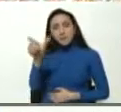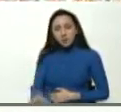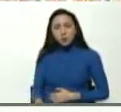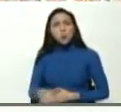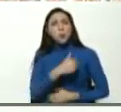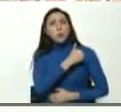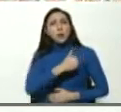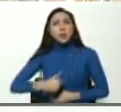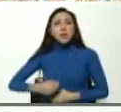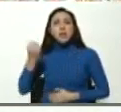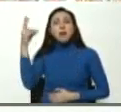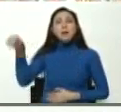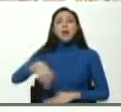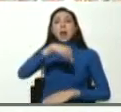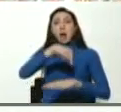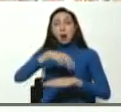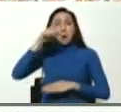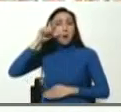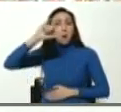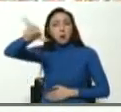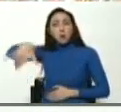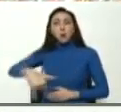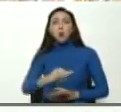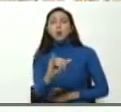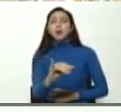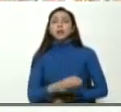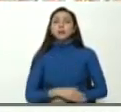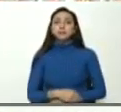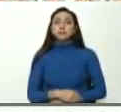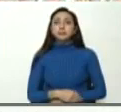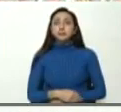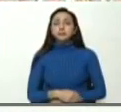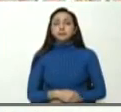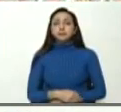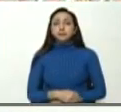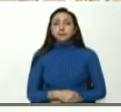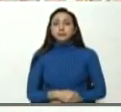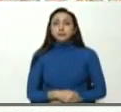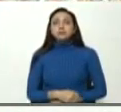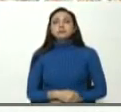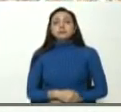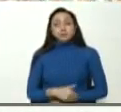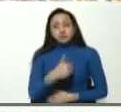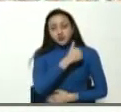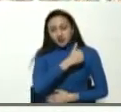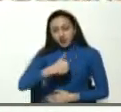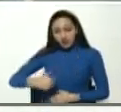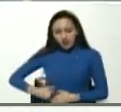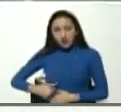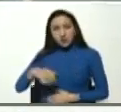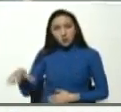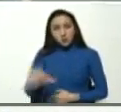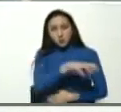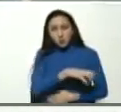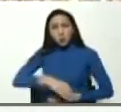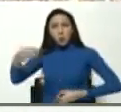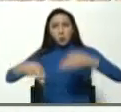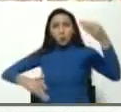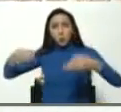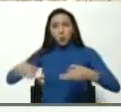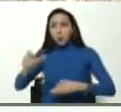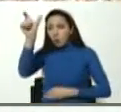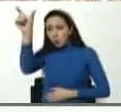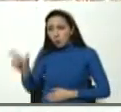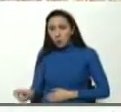de la asamblea nacional compañero jorge rodríguez presidente del tribunal supremo de justicia magistrado